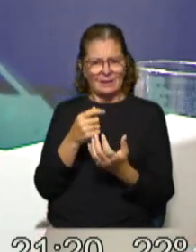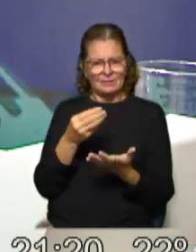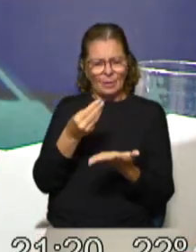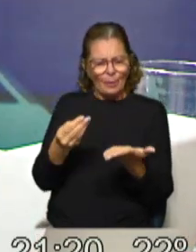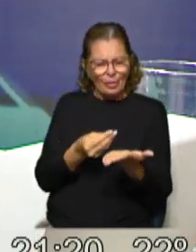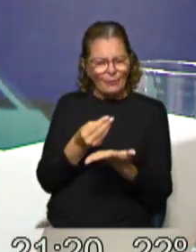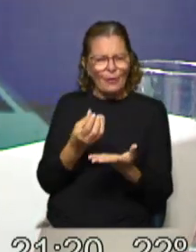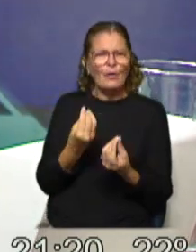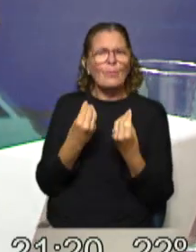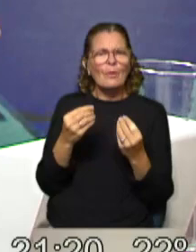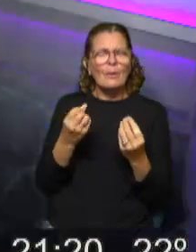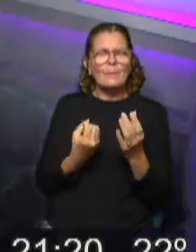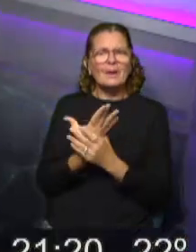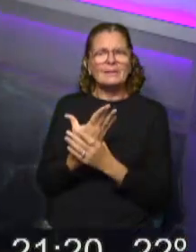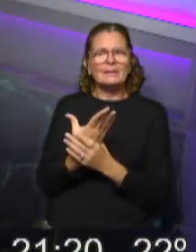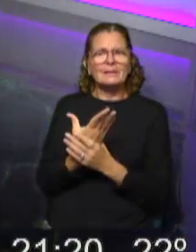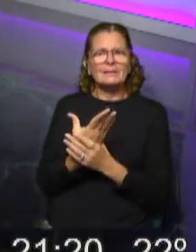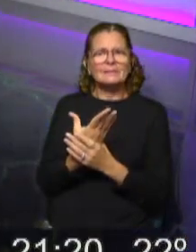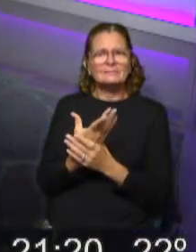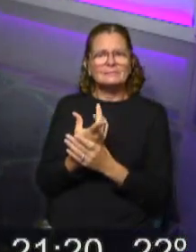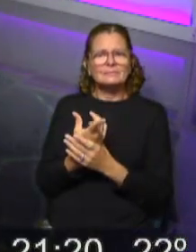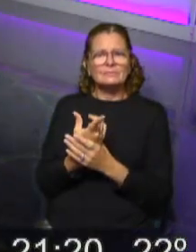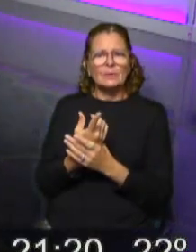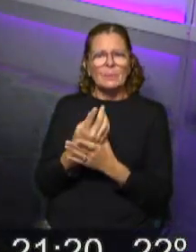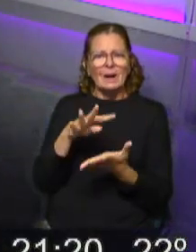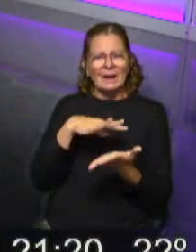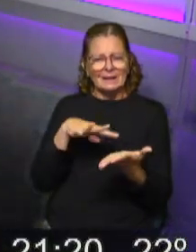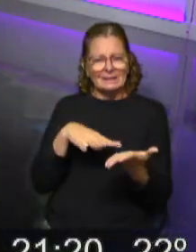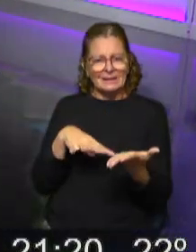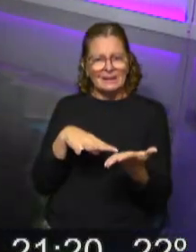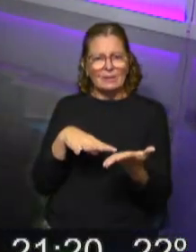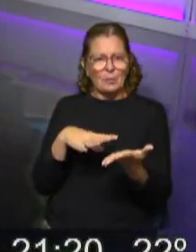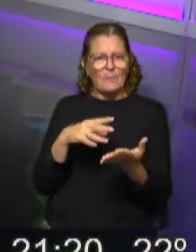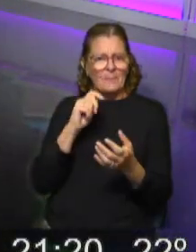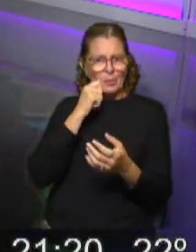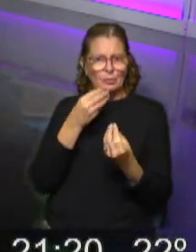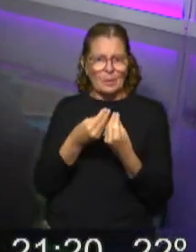¿Cómo aparece eso? Fue así porque soy gran lectora de las novelas gráficas